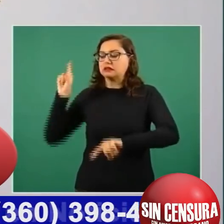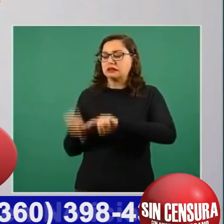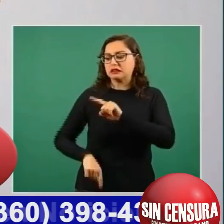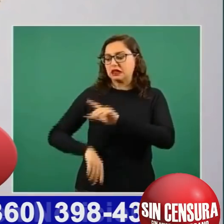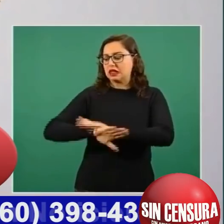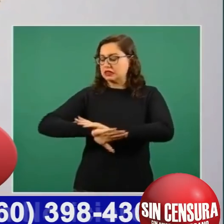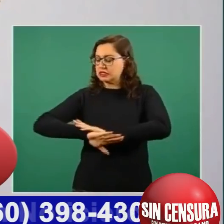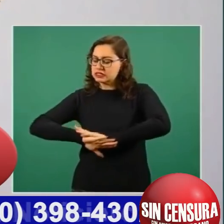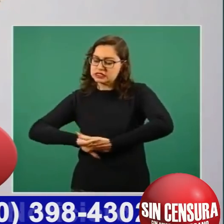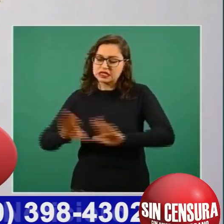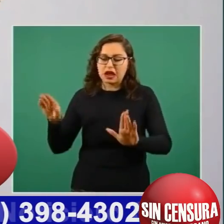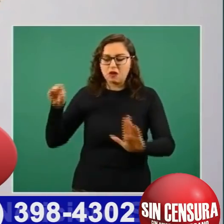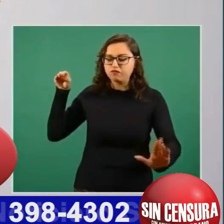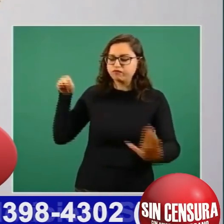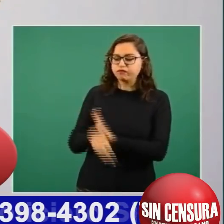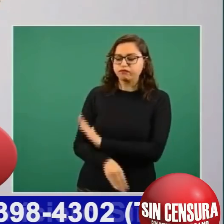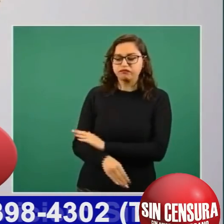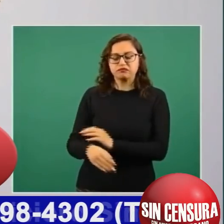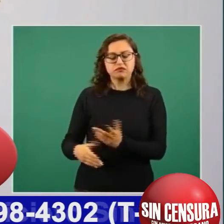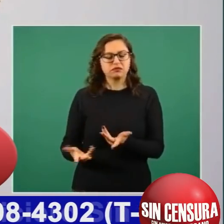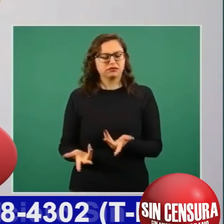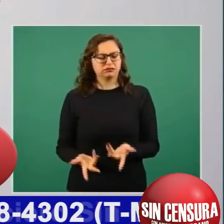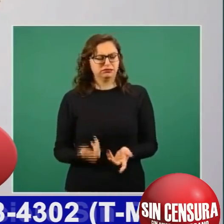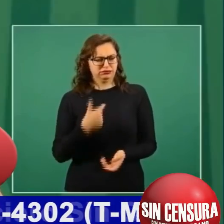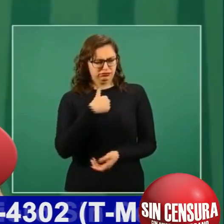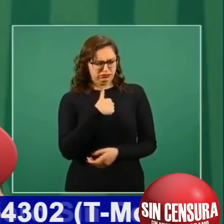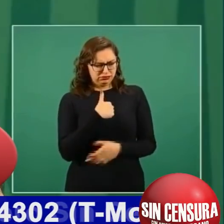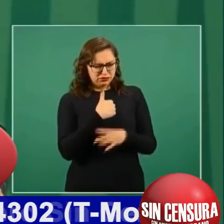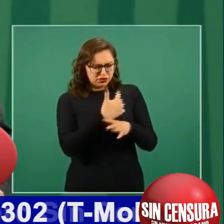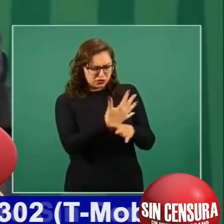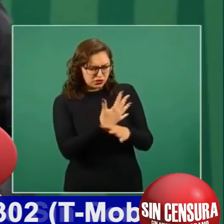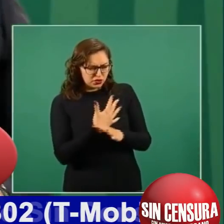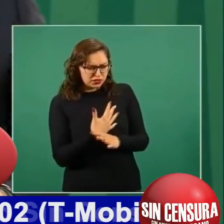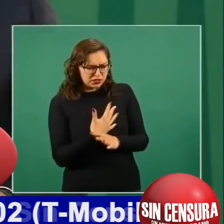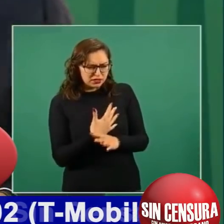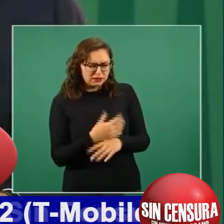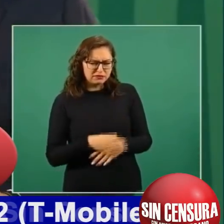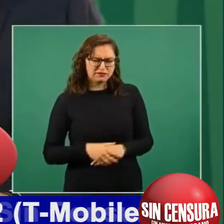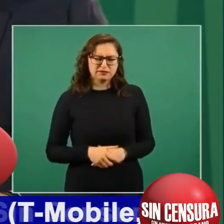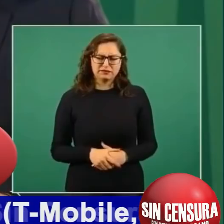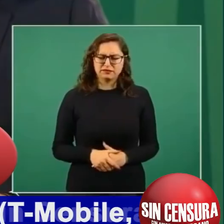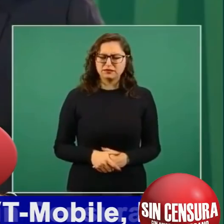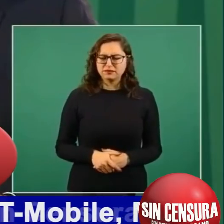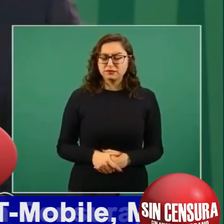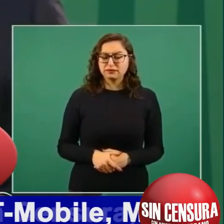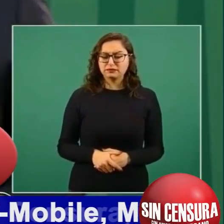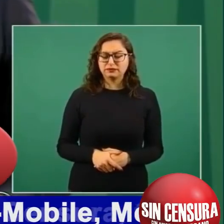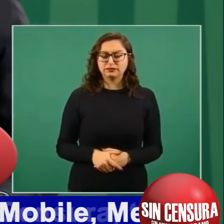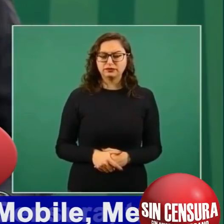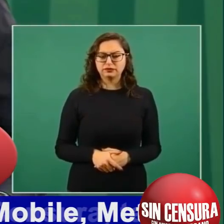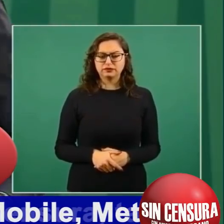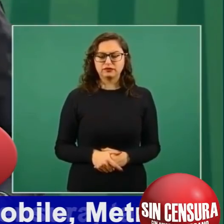aunque estaba yo proponiendo algo así. Es algo ya